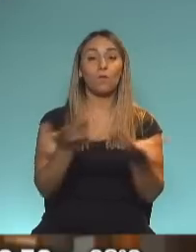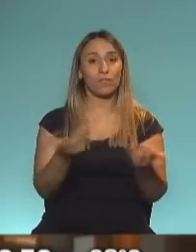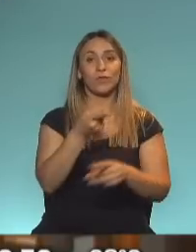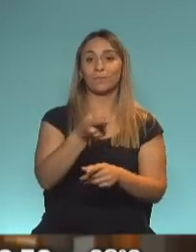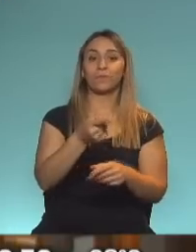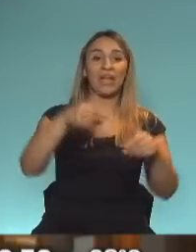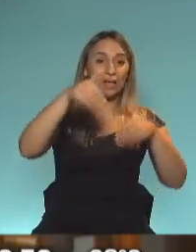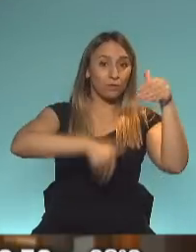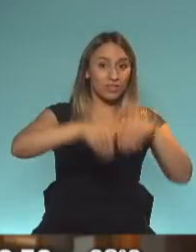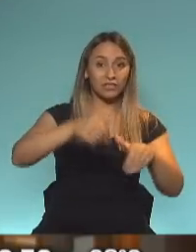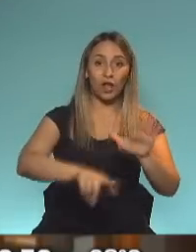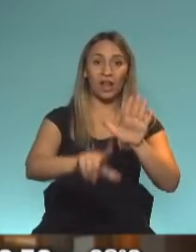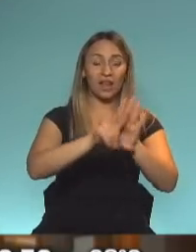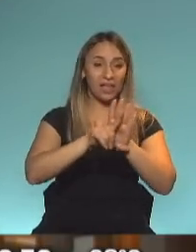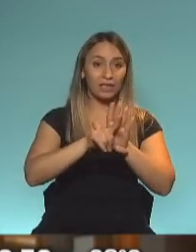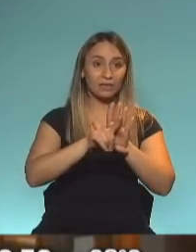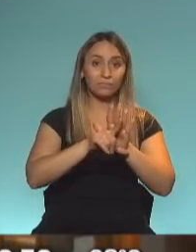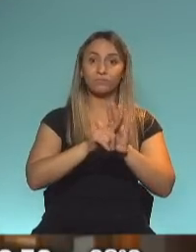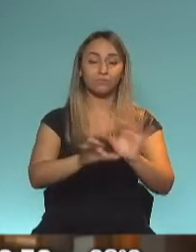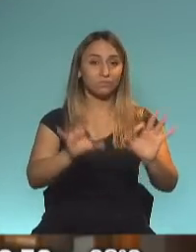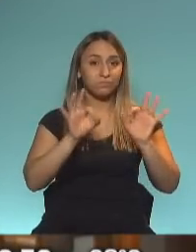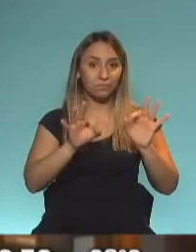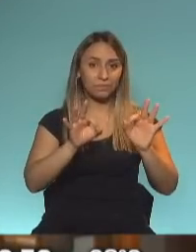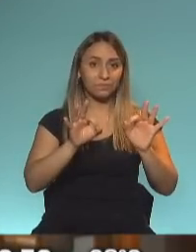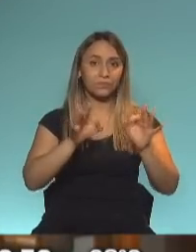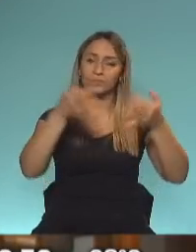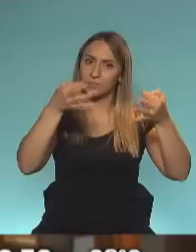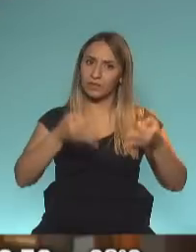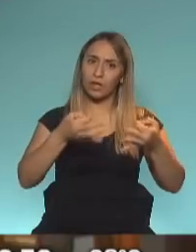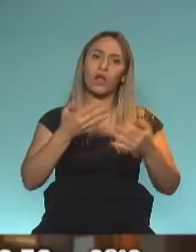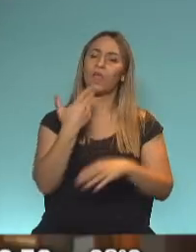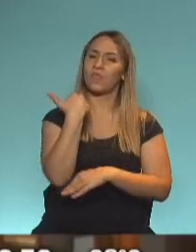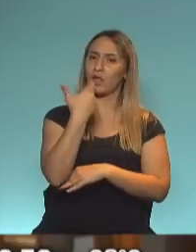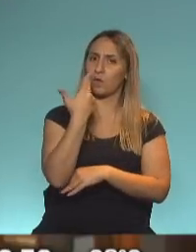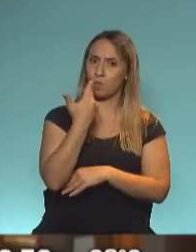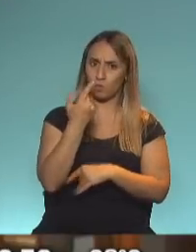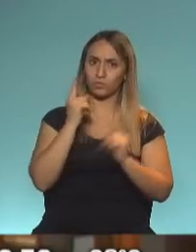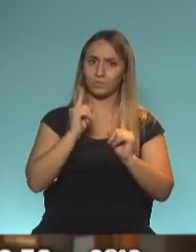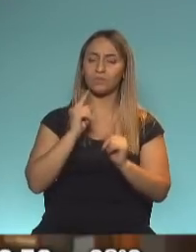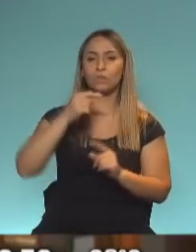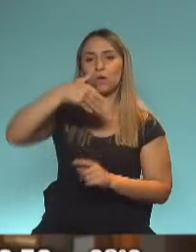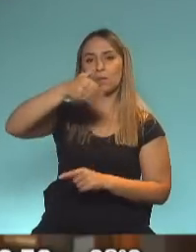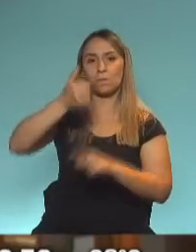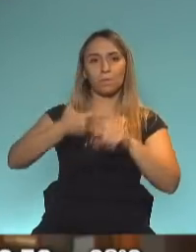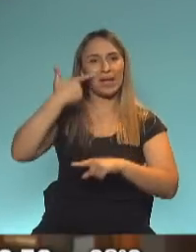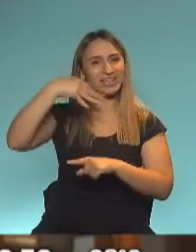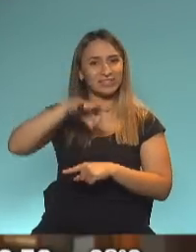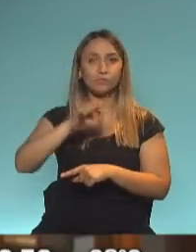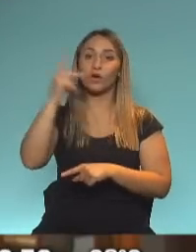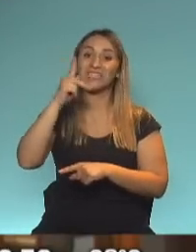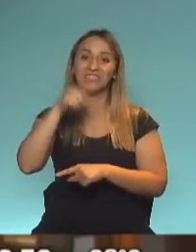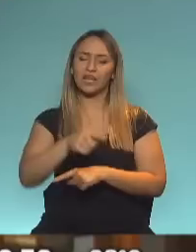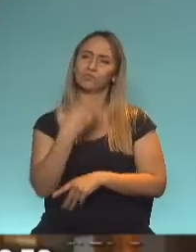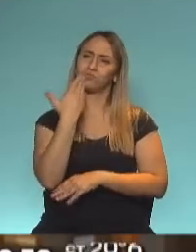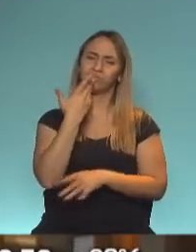salió votada en forma democrática con un extraordinario discurso de cierre de Máximo Kirchner, lo que vimos es que